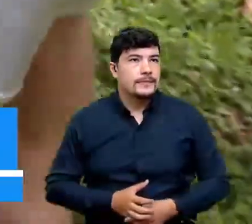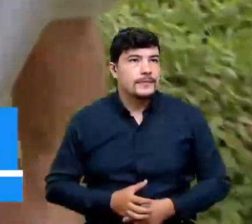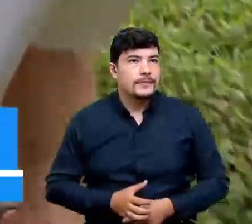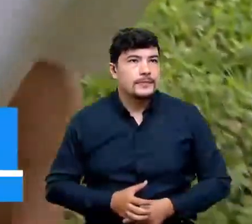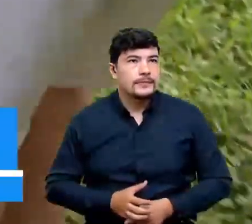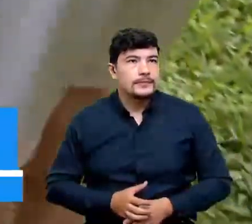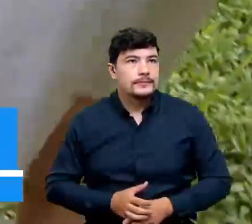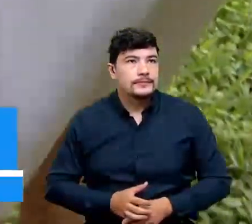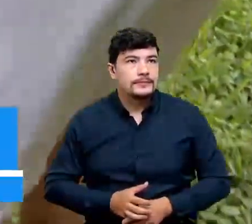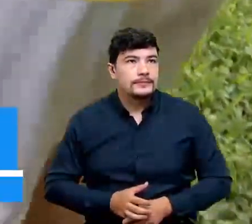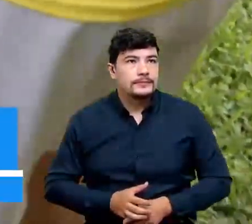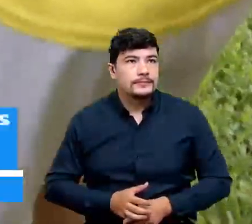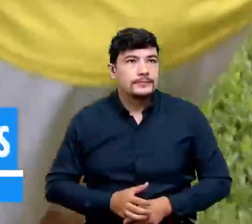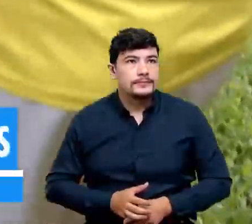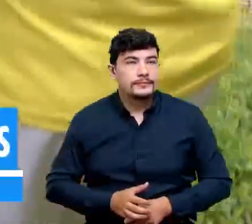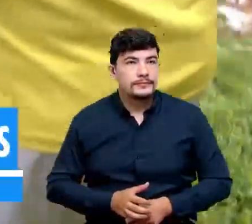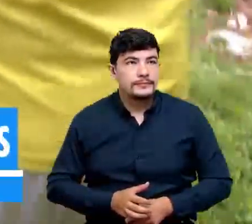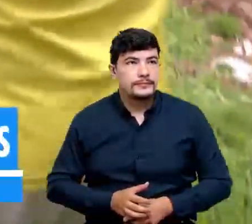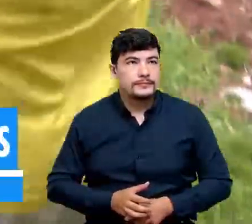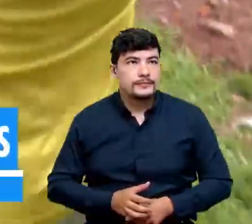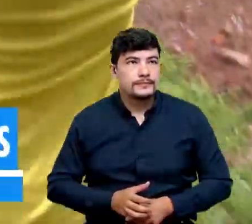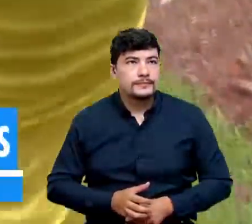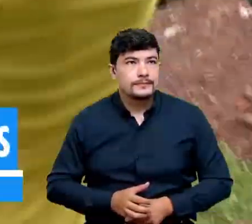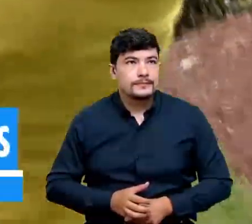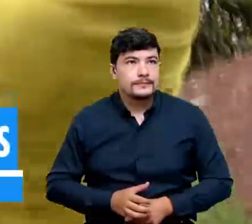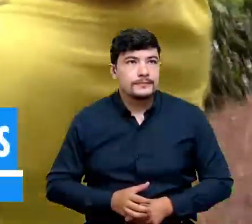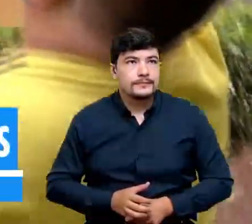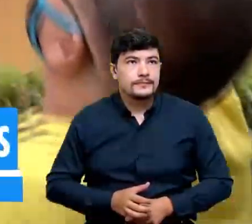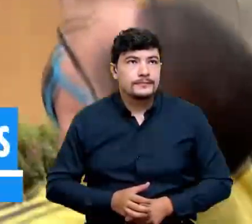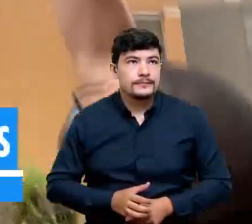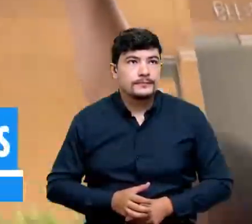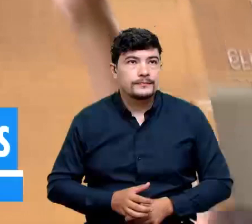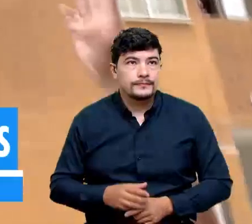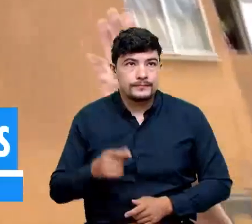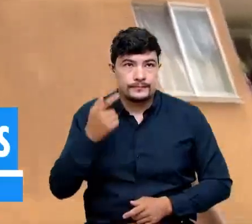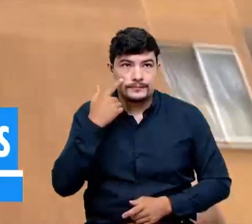Aquí, o sea que fue lanzado en esta dirección,